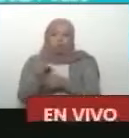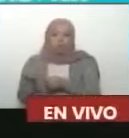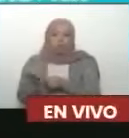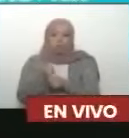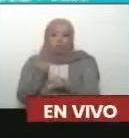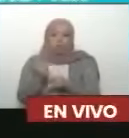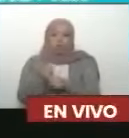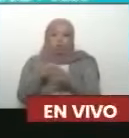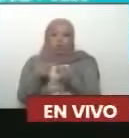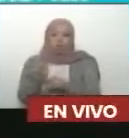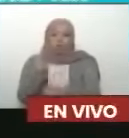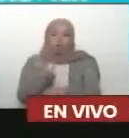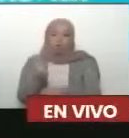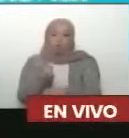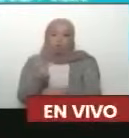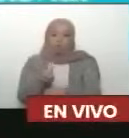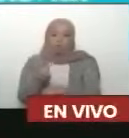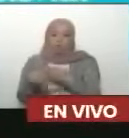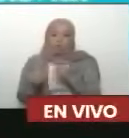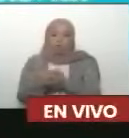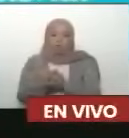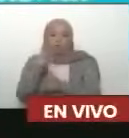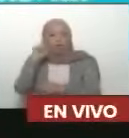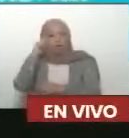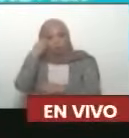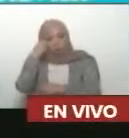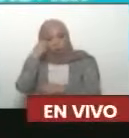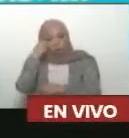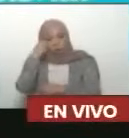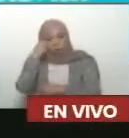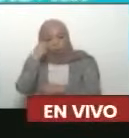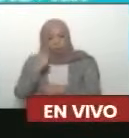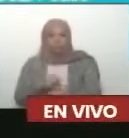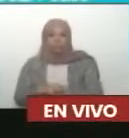por todos los venezolanos y todas las venezolanas. Recordemos eso.